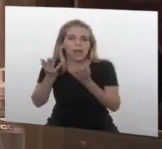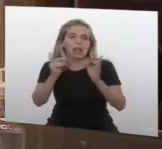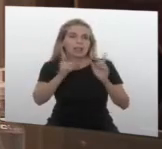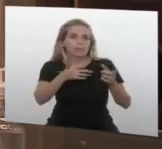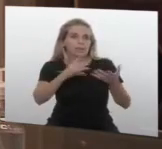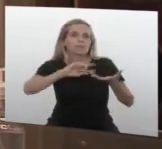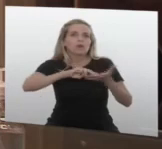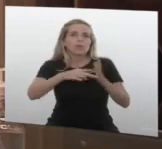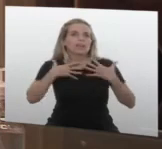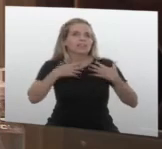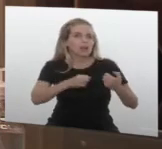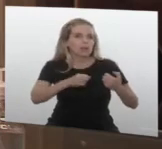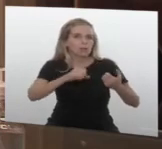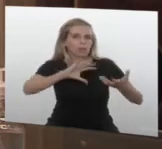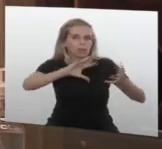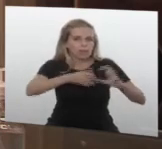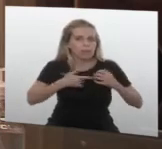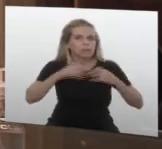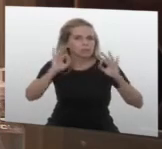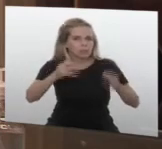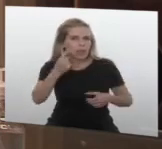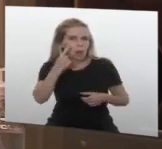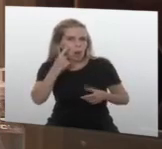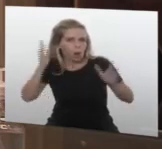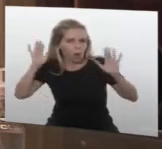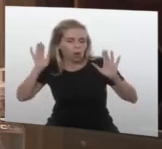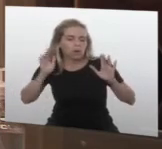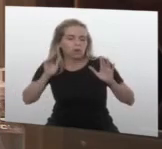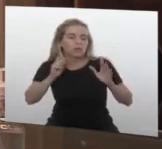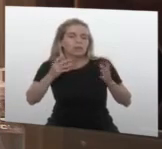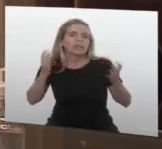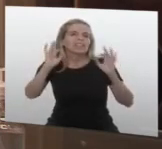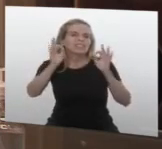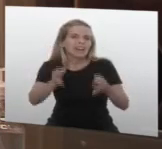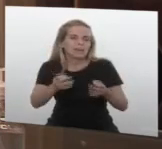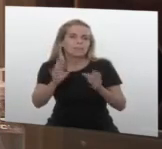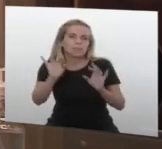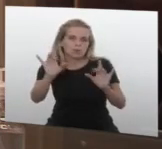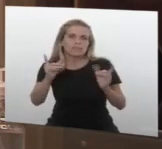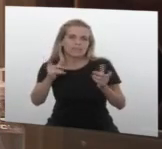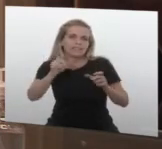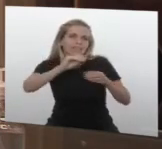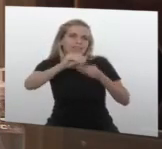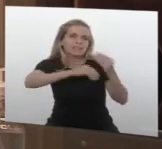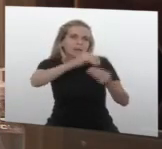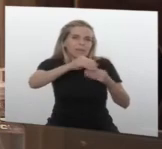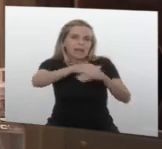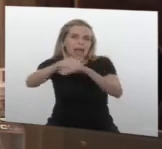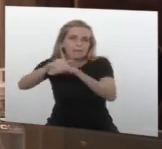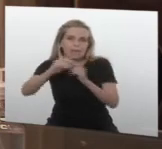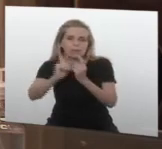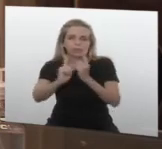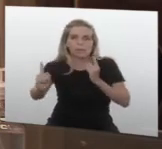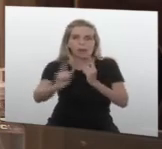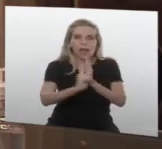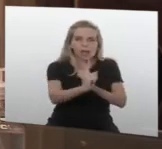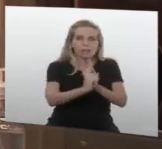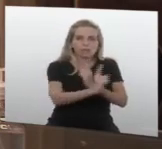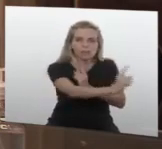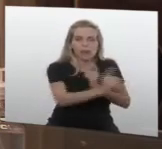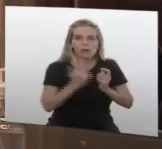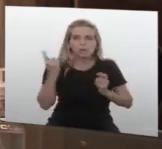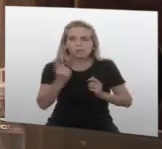otras personas, ¿cómo puede llegar a volver el virus? Por la gente que viaja y vuelve,